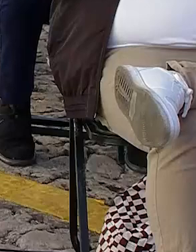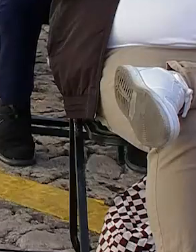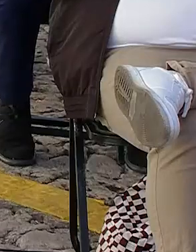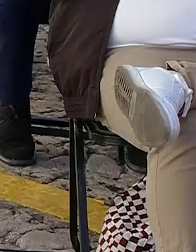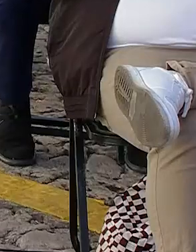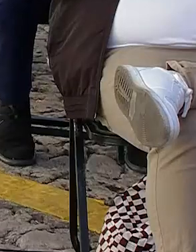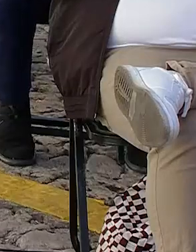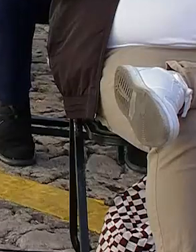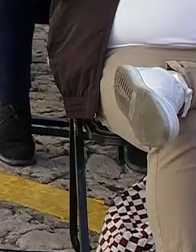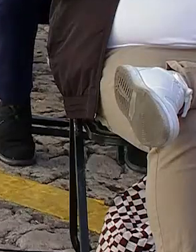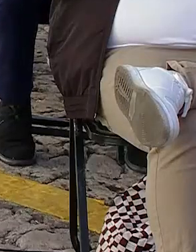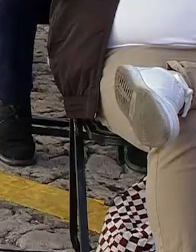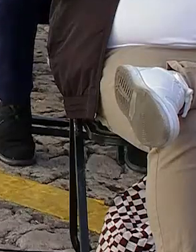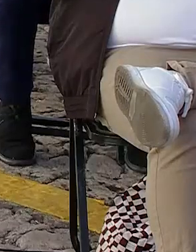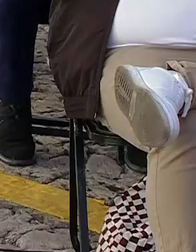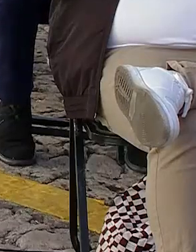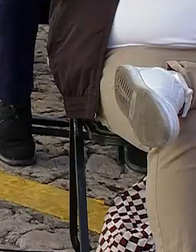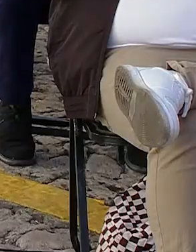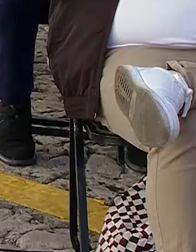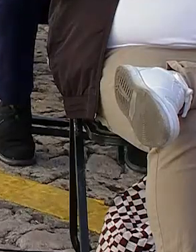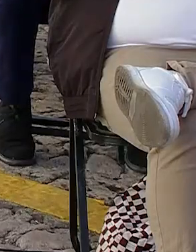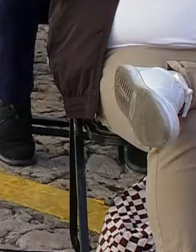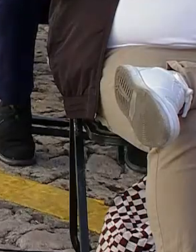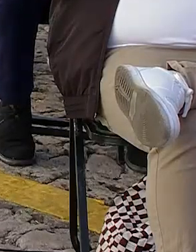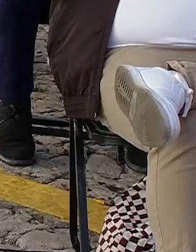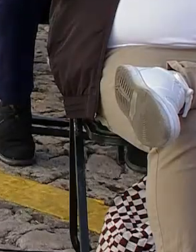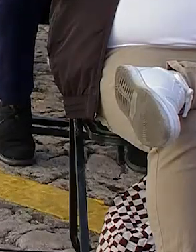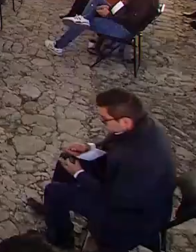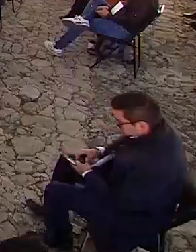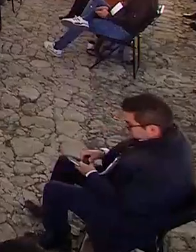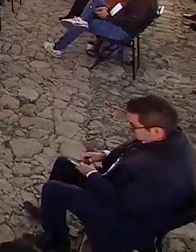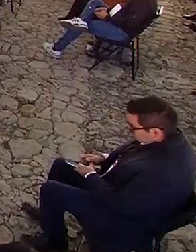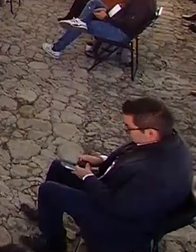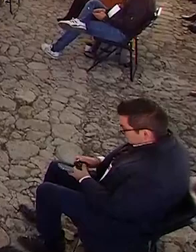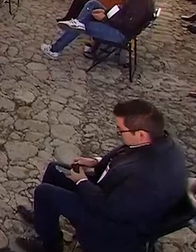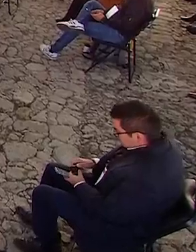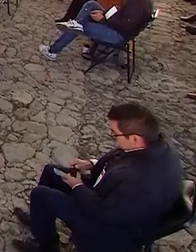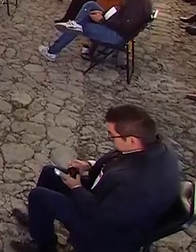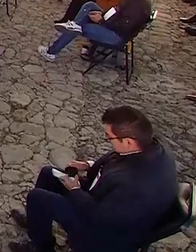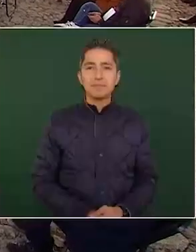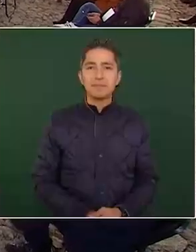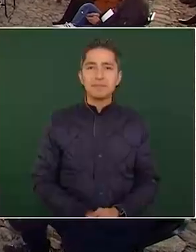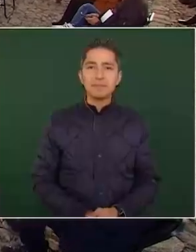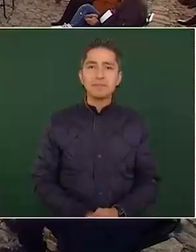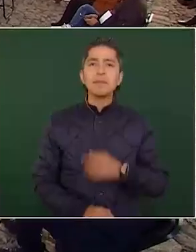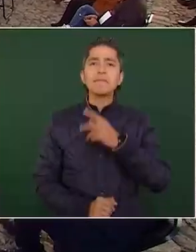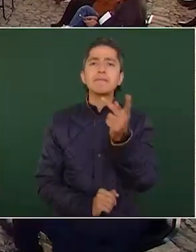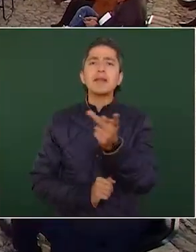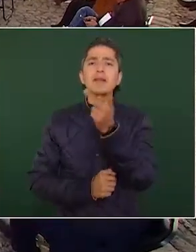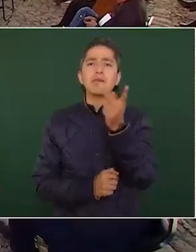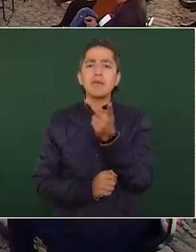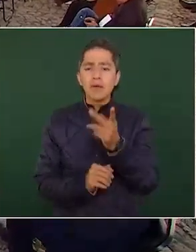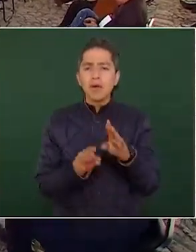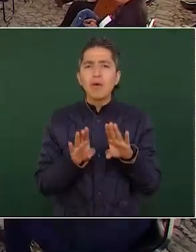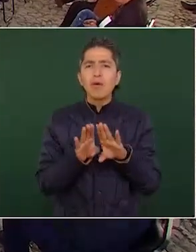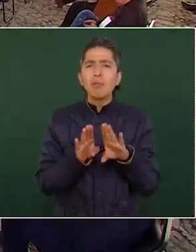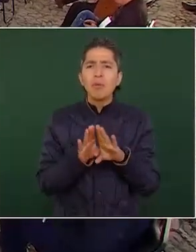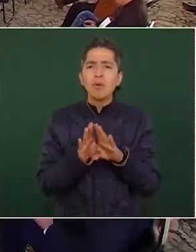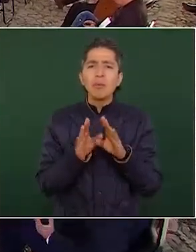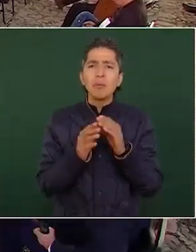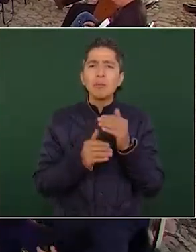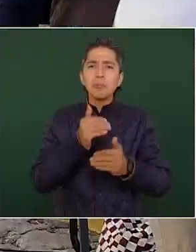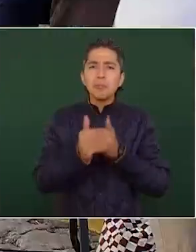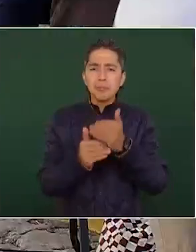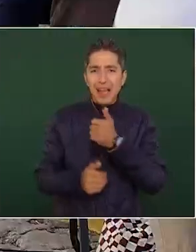bienvenido a Michoacán, es un gusto tenerlo aquí en Morelia. Preguntarle acerca de cómo va esta situación